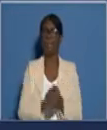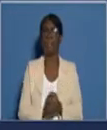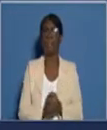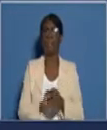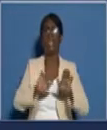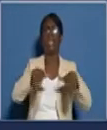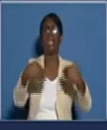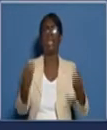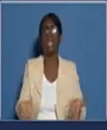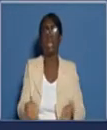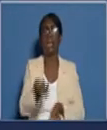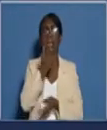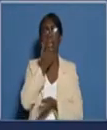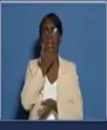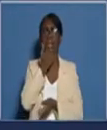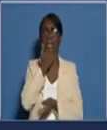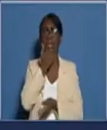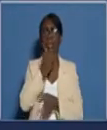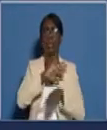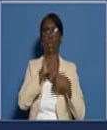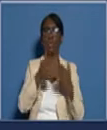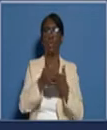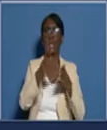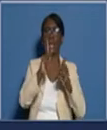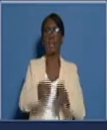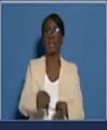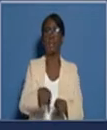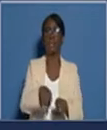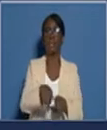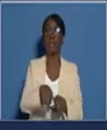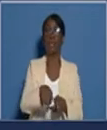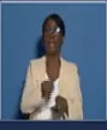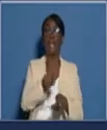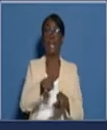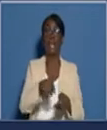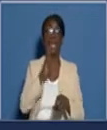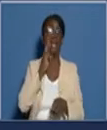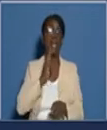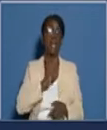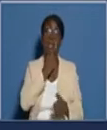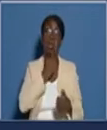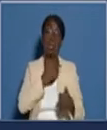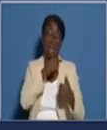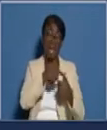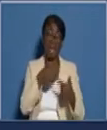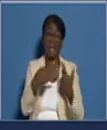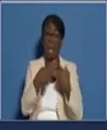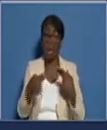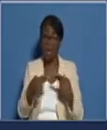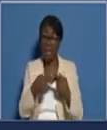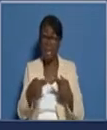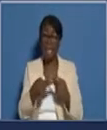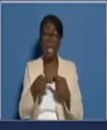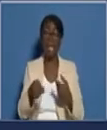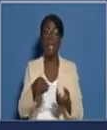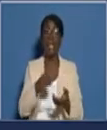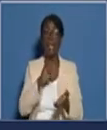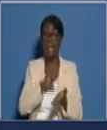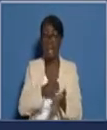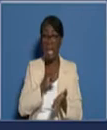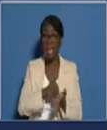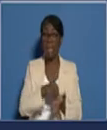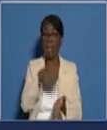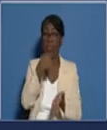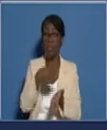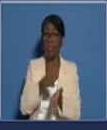¿qué pasará con toda la gente que están despidiendo de restaurantes, tiendas, hoteles, etcétera? ¿Se sancionará a los empleadores